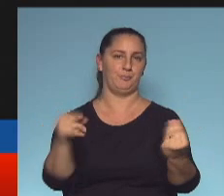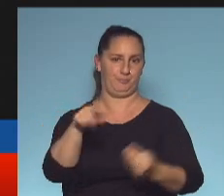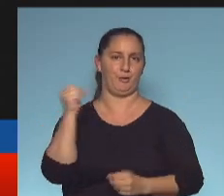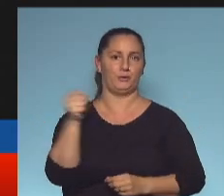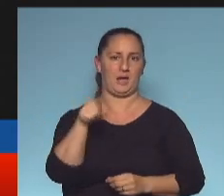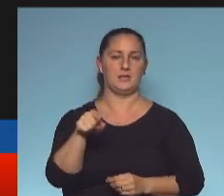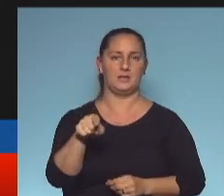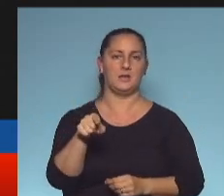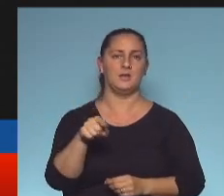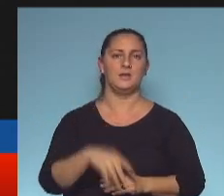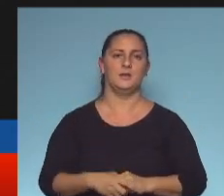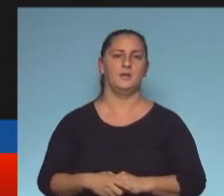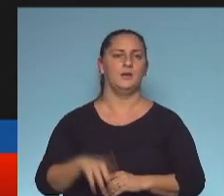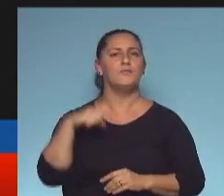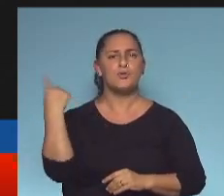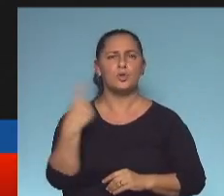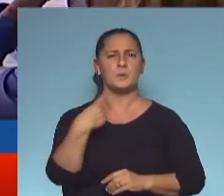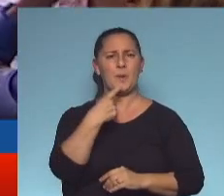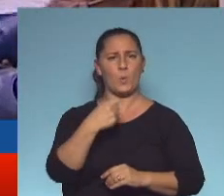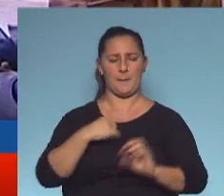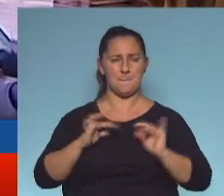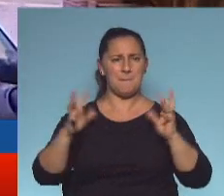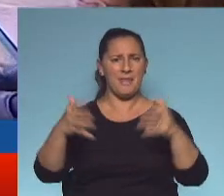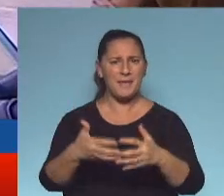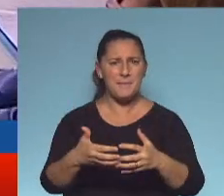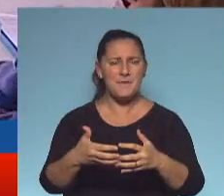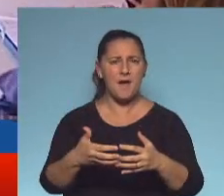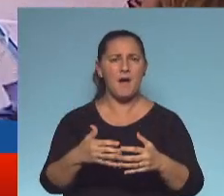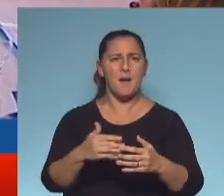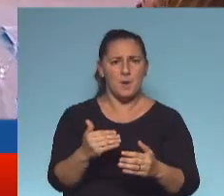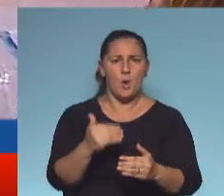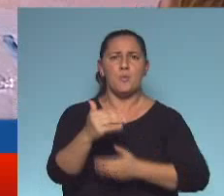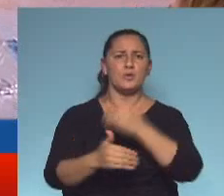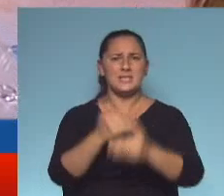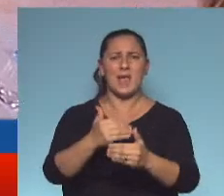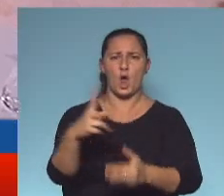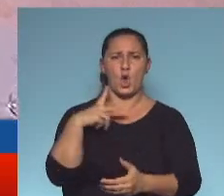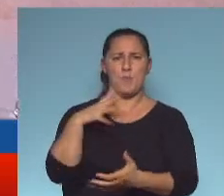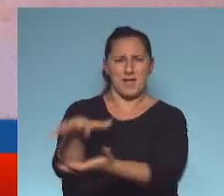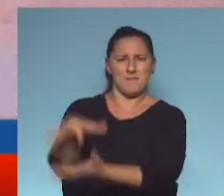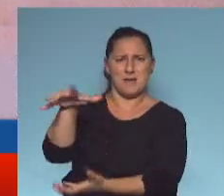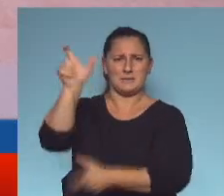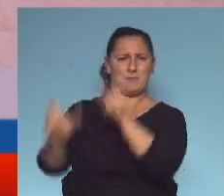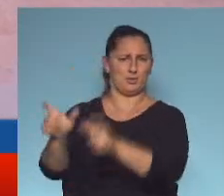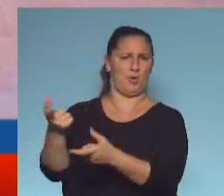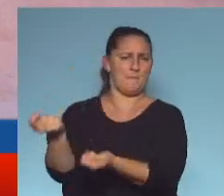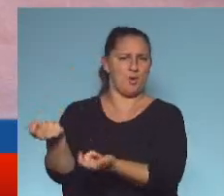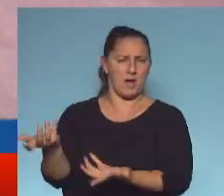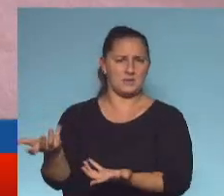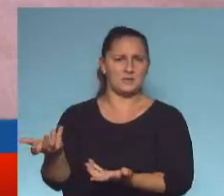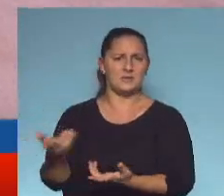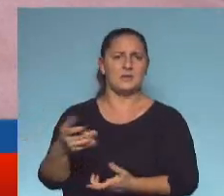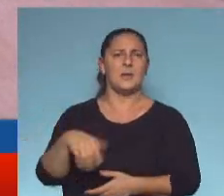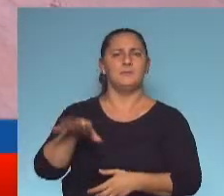Pero nosotros nos vamos a encontrar saliendo de la pandemia con un proceso de mayor concentración económica y de una cantidad